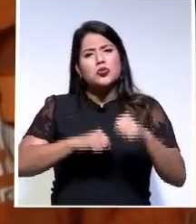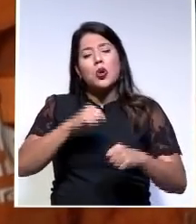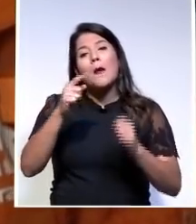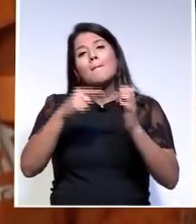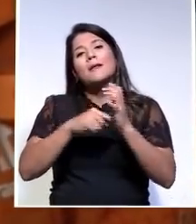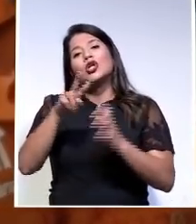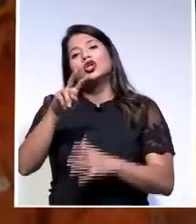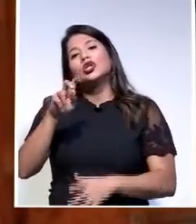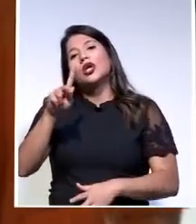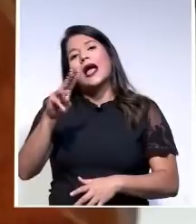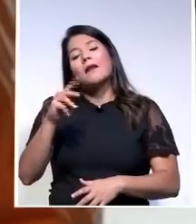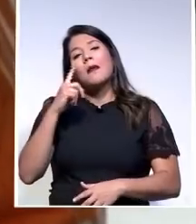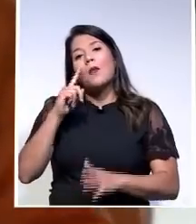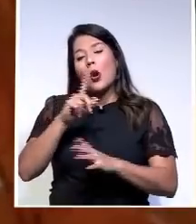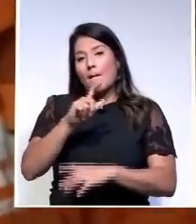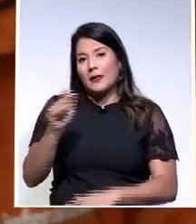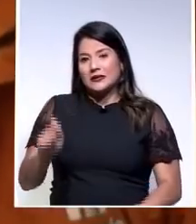mes.